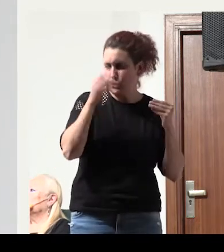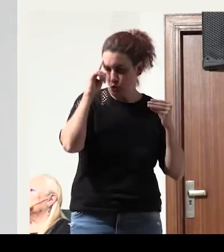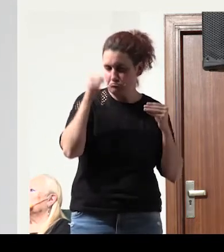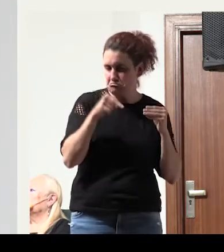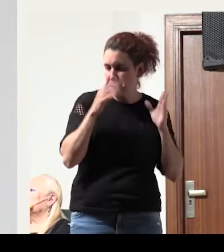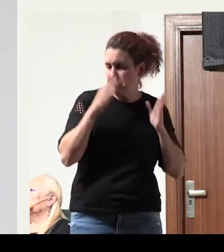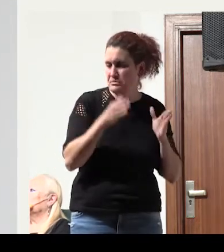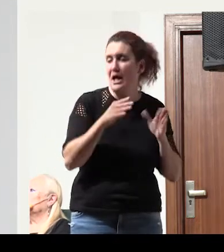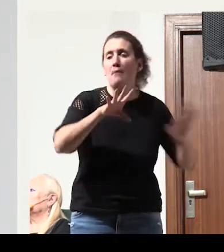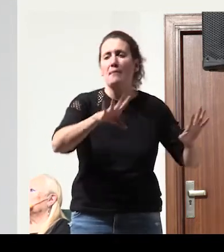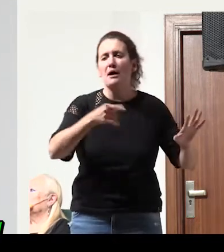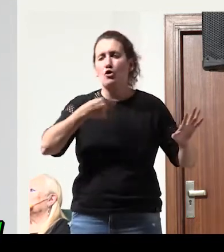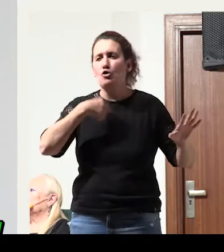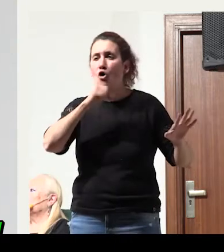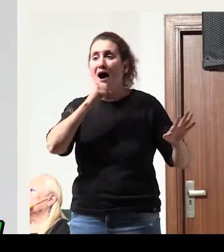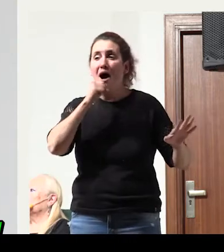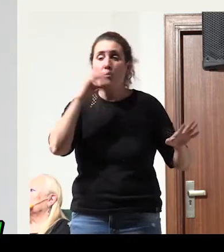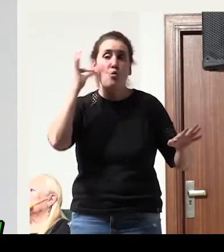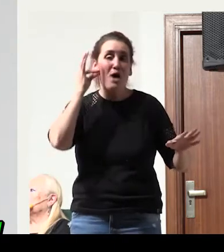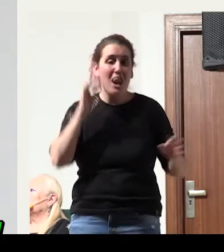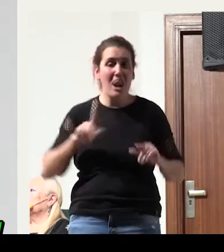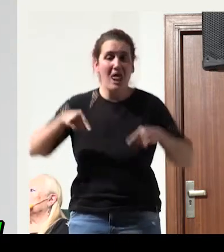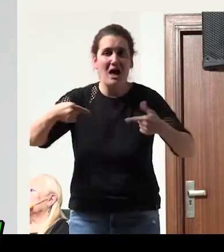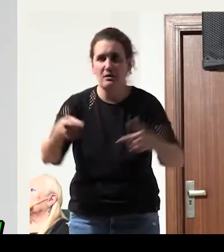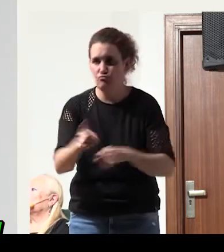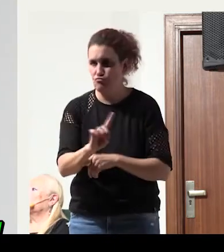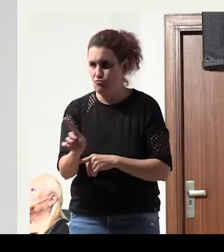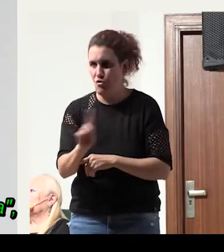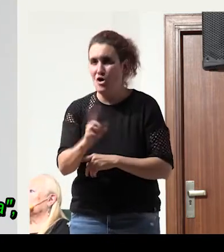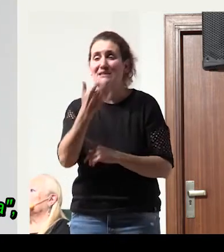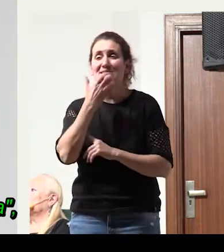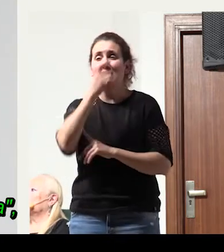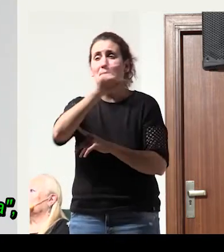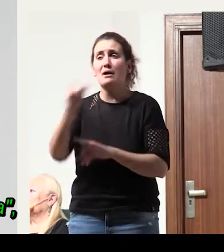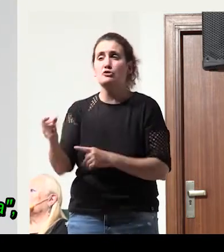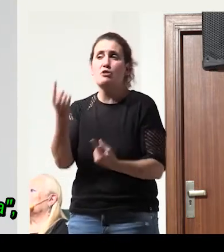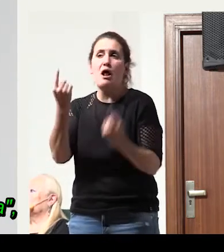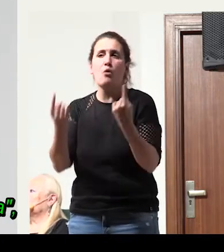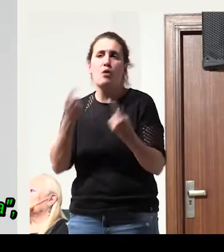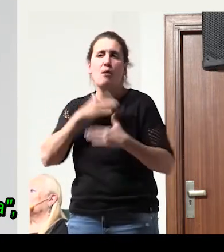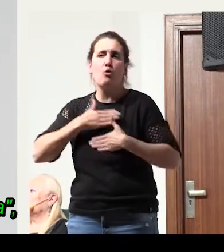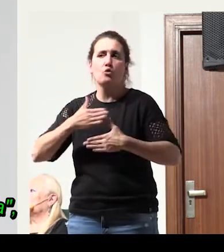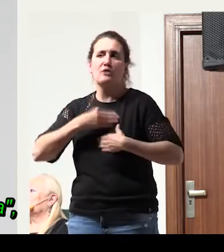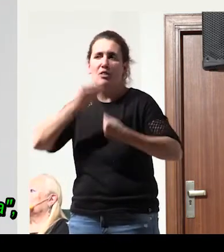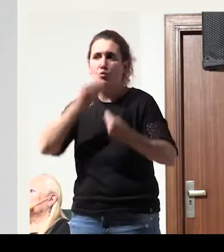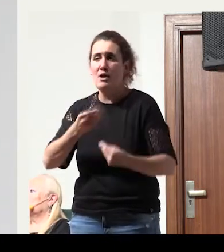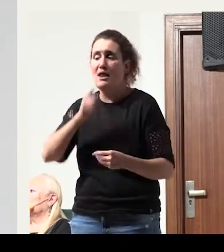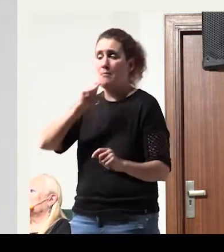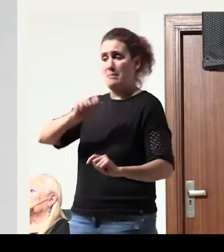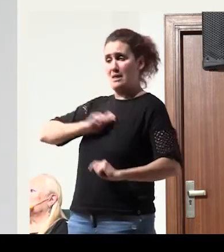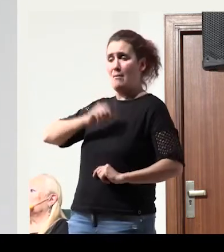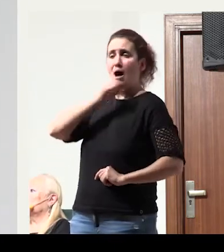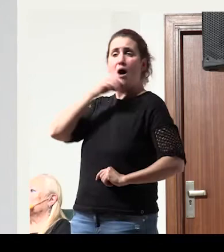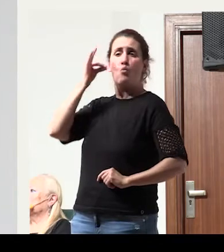me abuelaré. Y si a alguien con toda su buena voluntad se le ocurre llamarme abuela, me quejaré, firme, tajante,